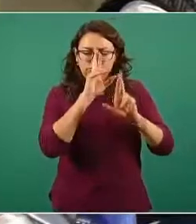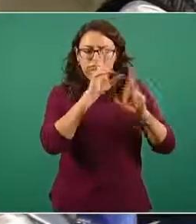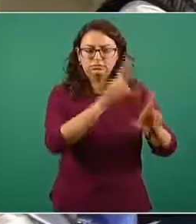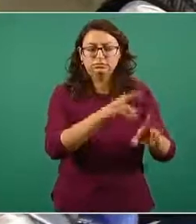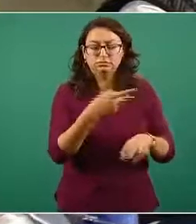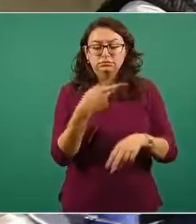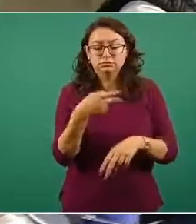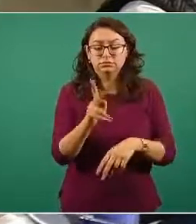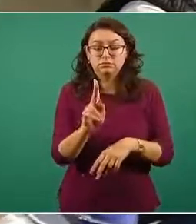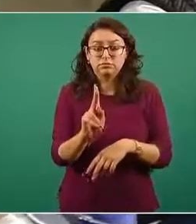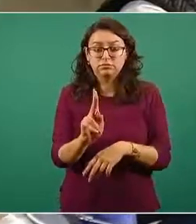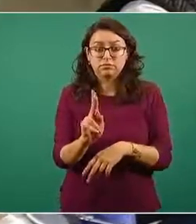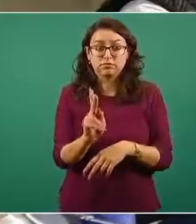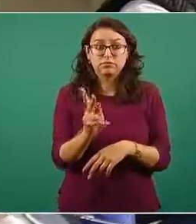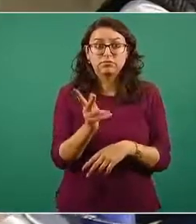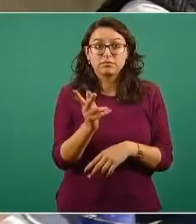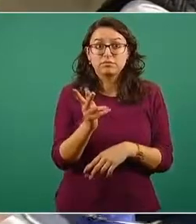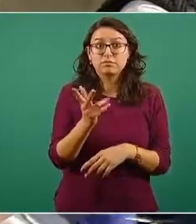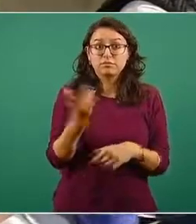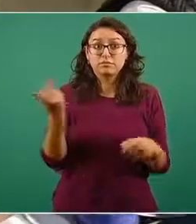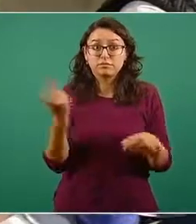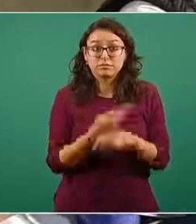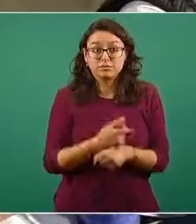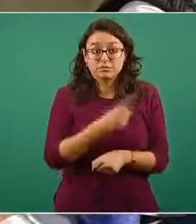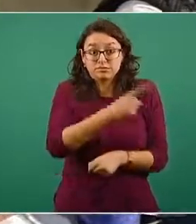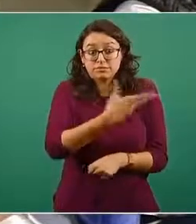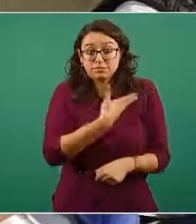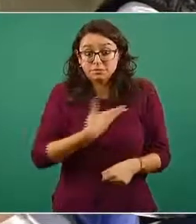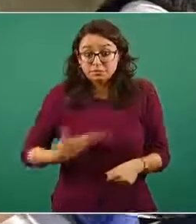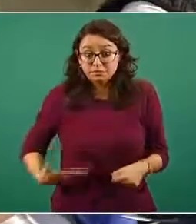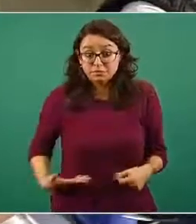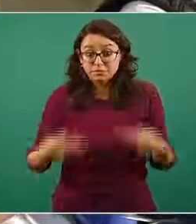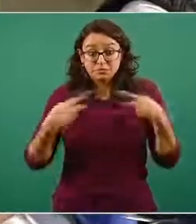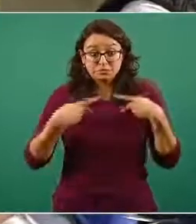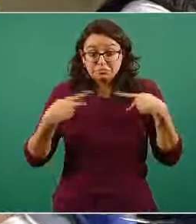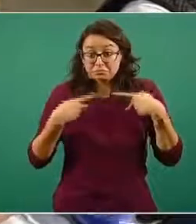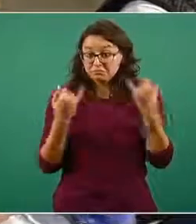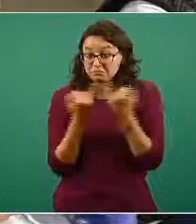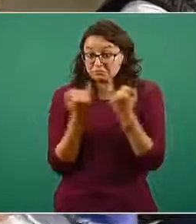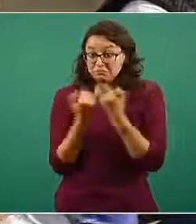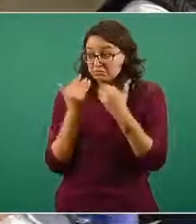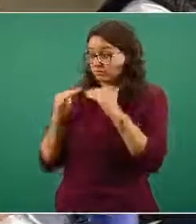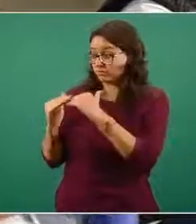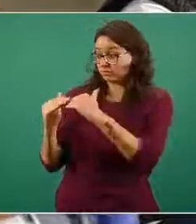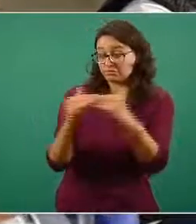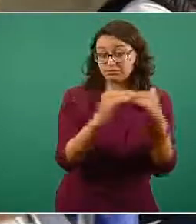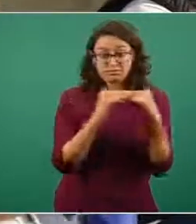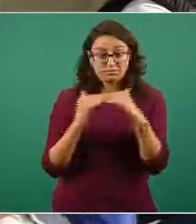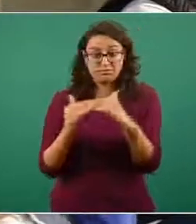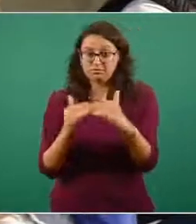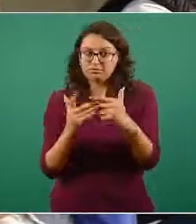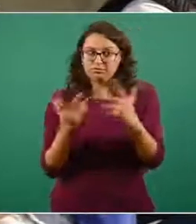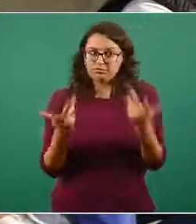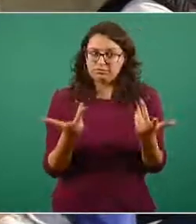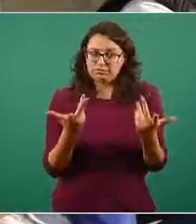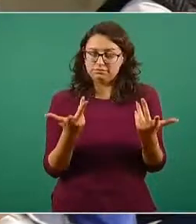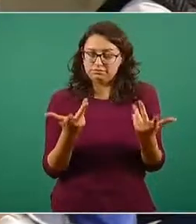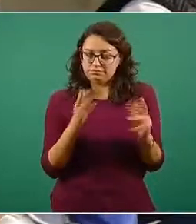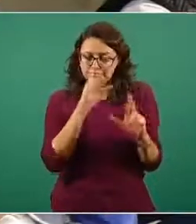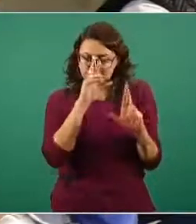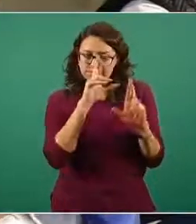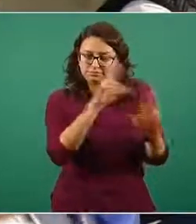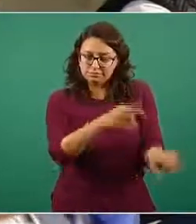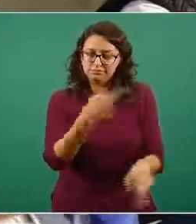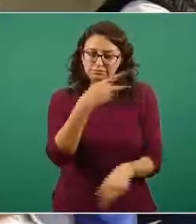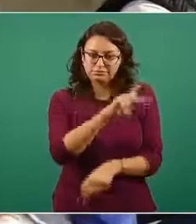Sin embargo, digamos que el presidente no es un ciudadano normal. Con todo el respeto, por supuesto, es el titular del